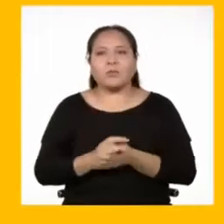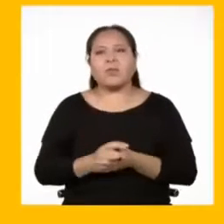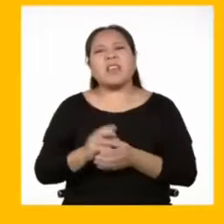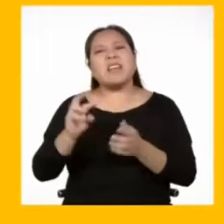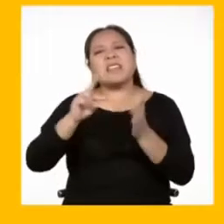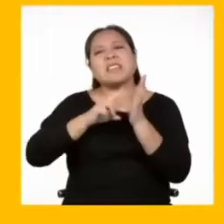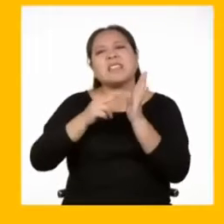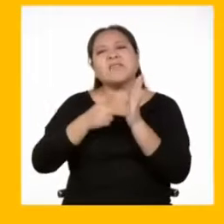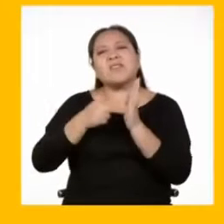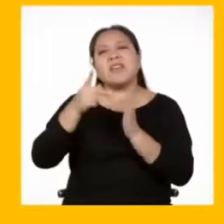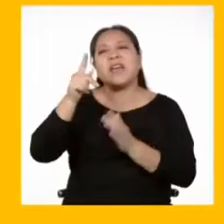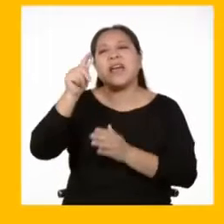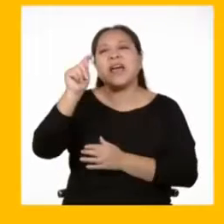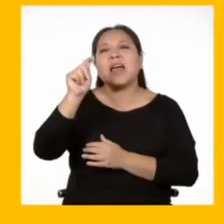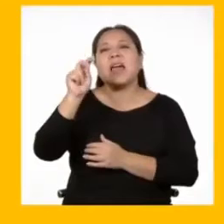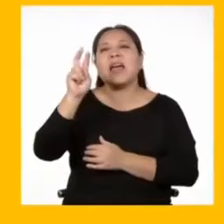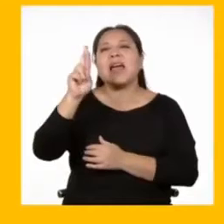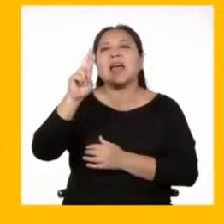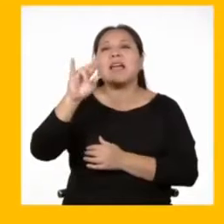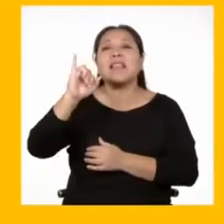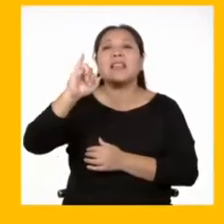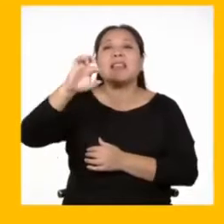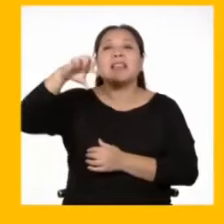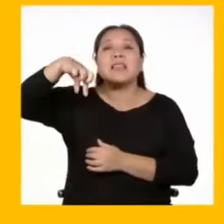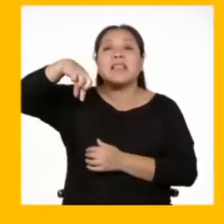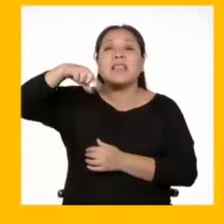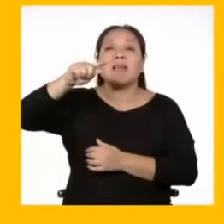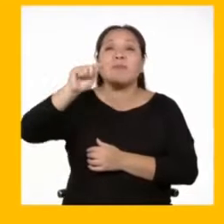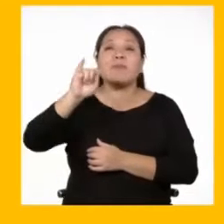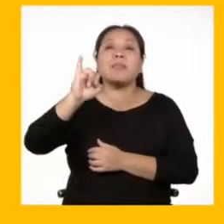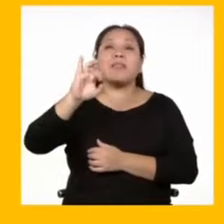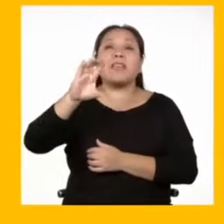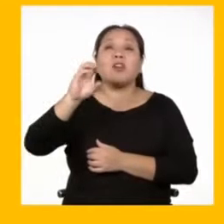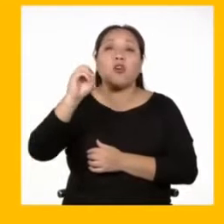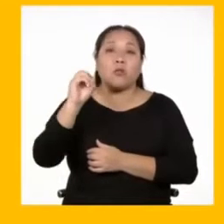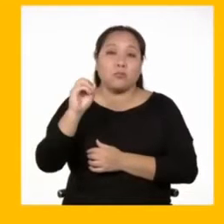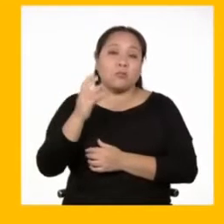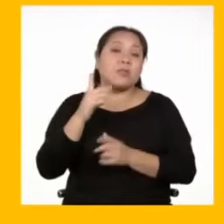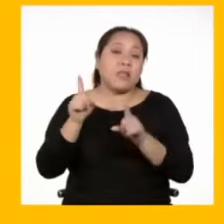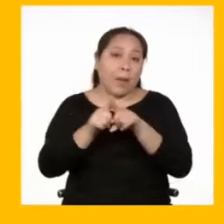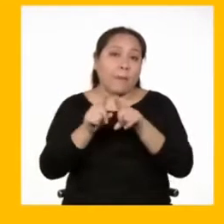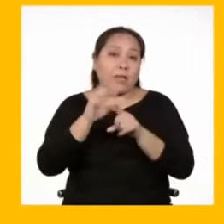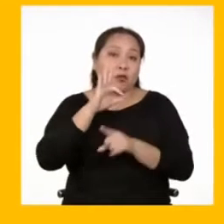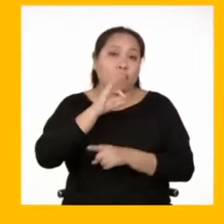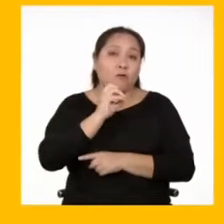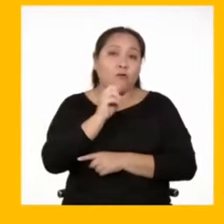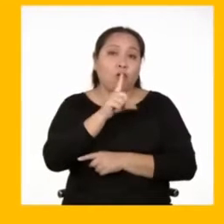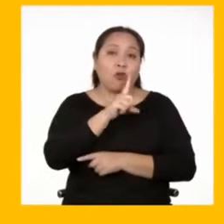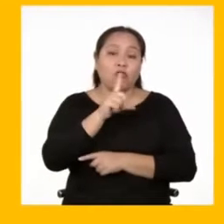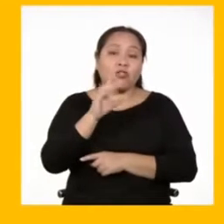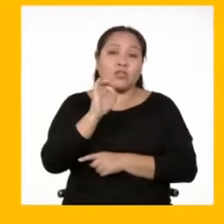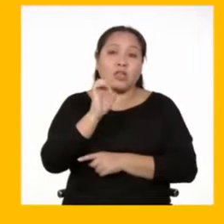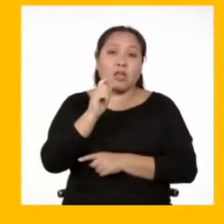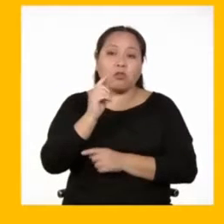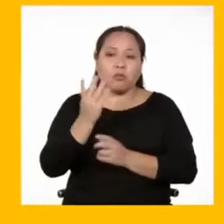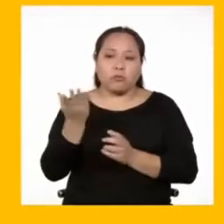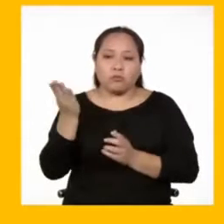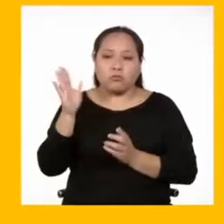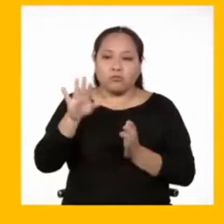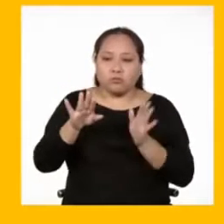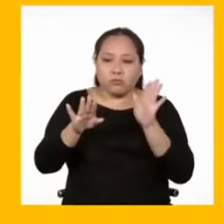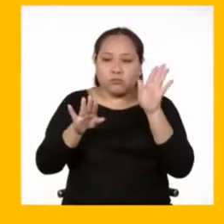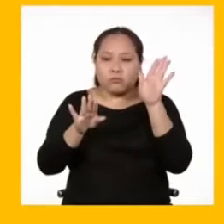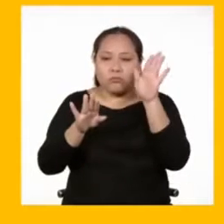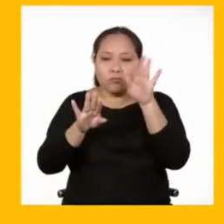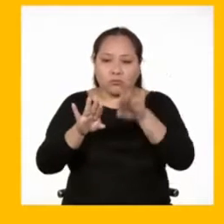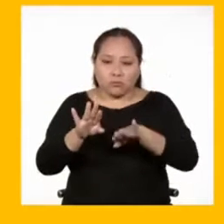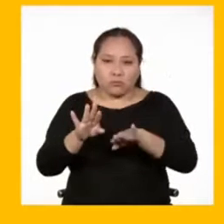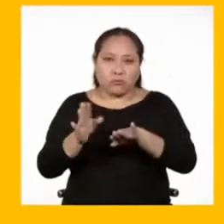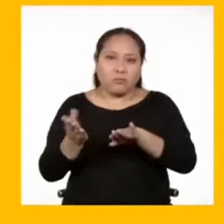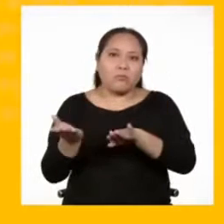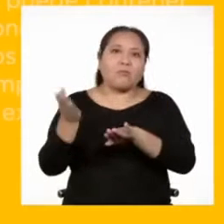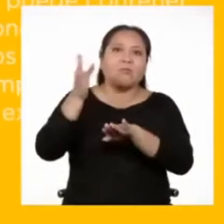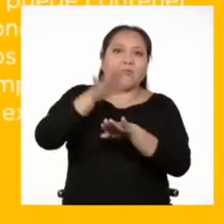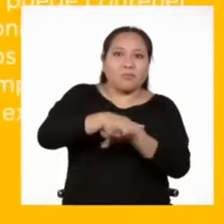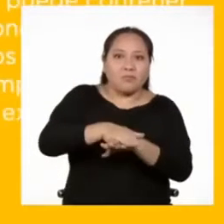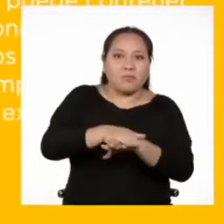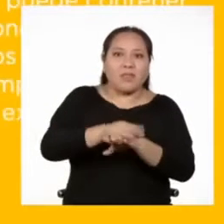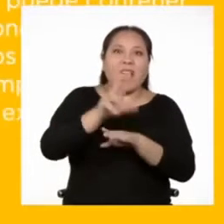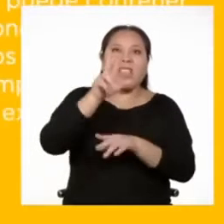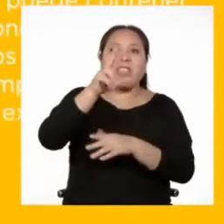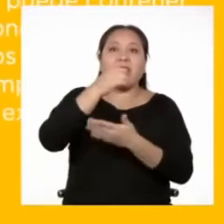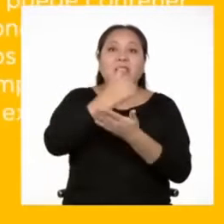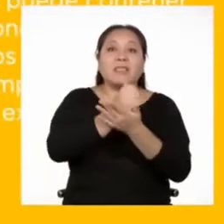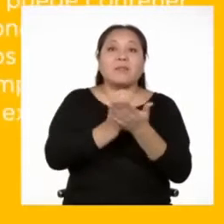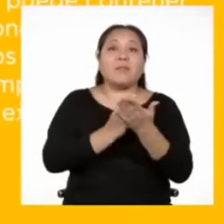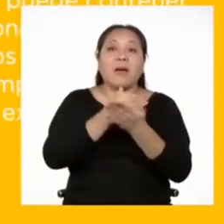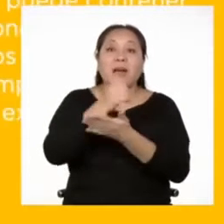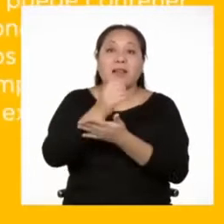tríptico? Un tríptico es un tipo de folleto que se dobla dos veces, lo que da lugar a que tenga tres partes. Al igual